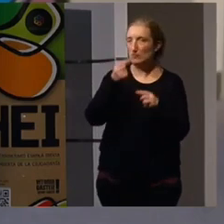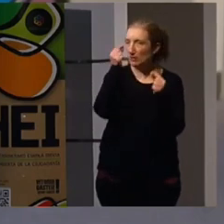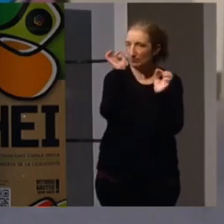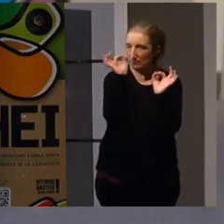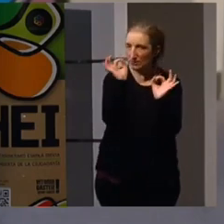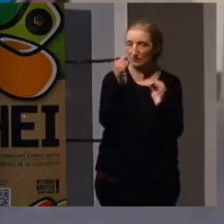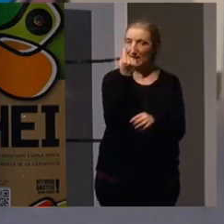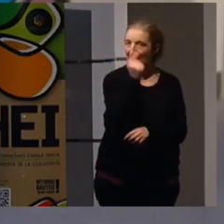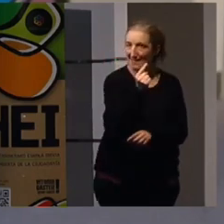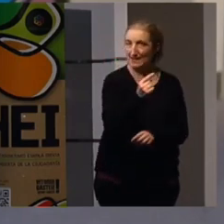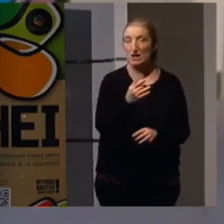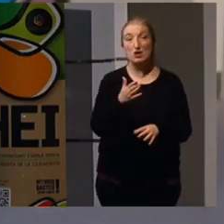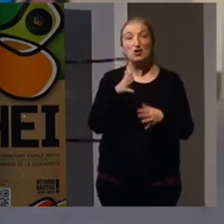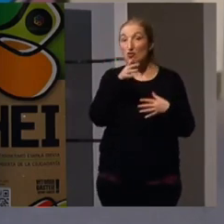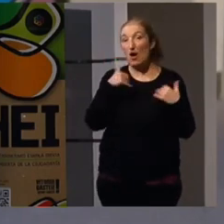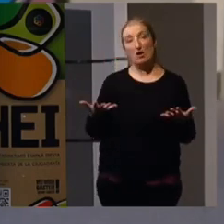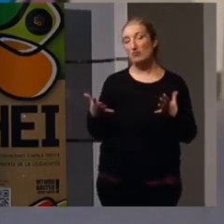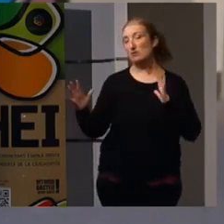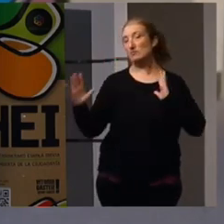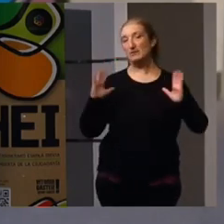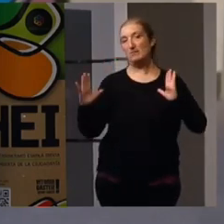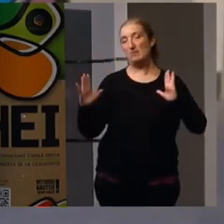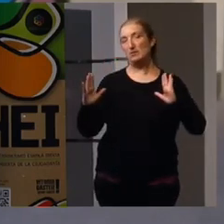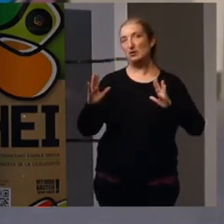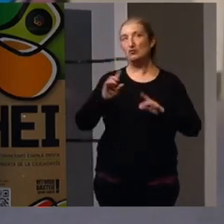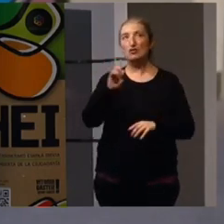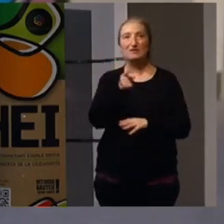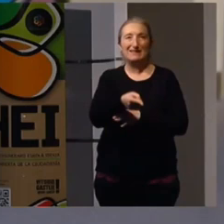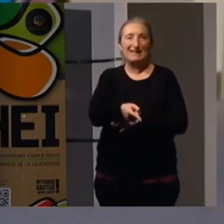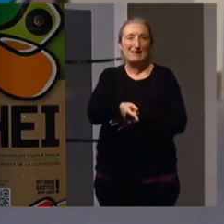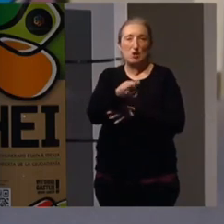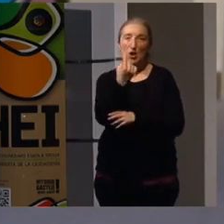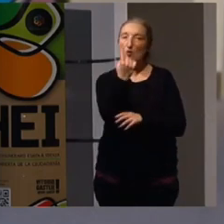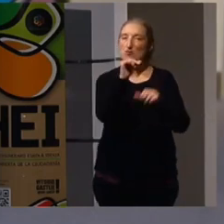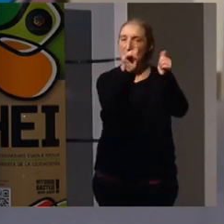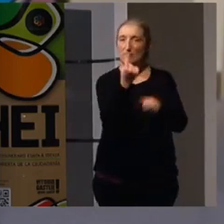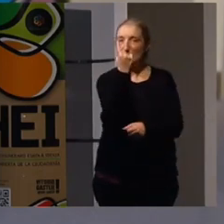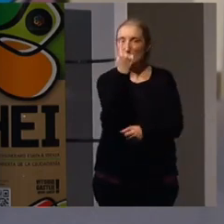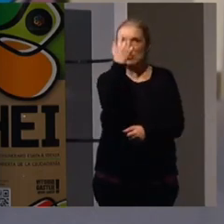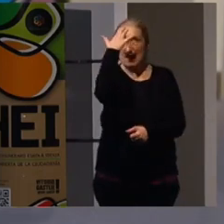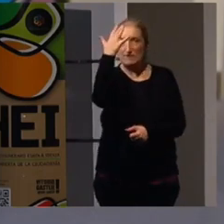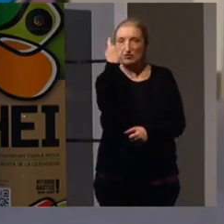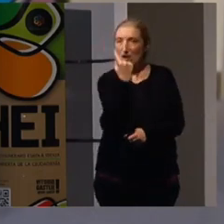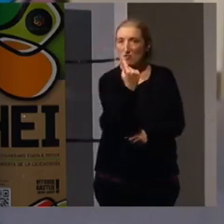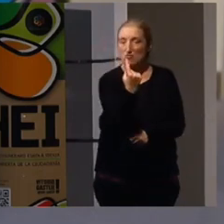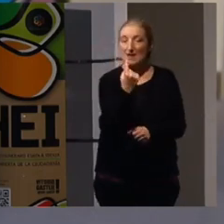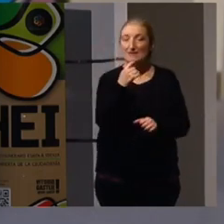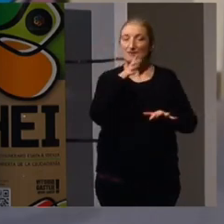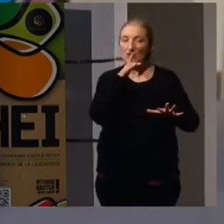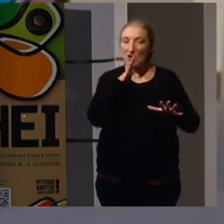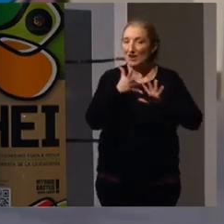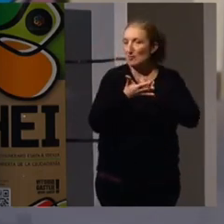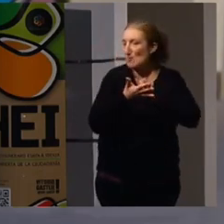muy concretas, ¿no? No es el escenario en el que estamos, no es que te impongan una única forma de pensar, lo que hay es una especie de